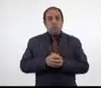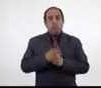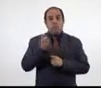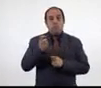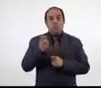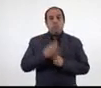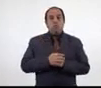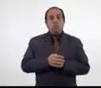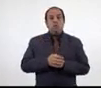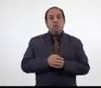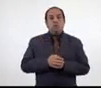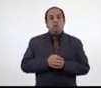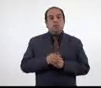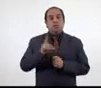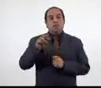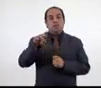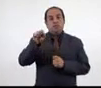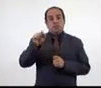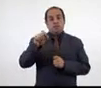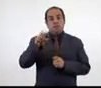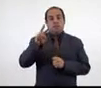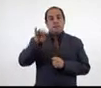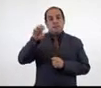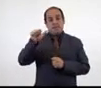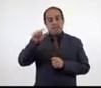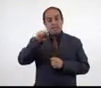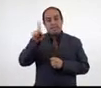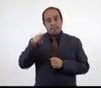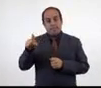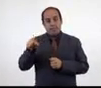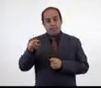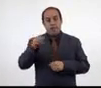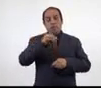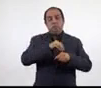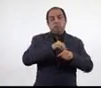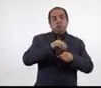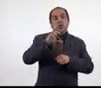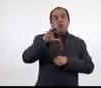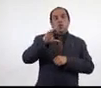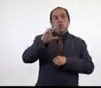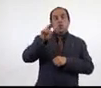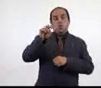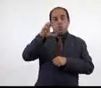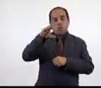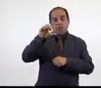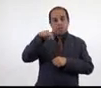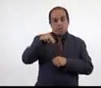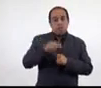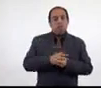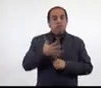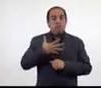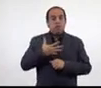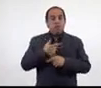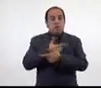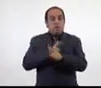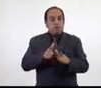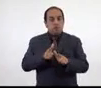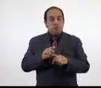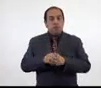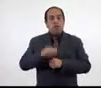vía Z a otra vía Z que está en Culhuacán para liberar lo que es el circuito